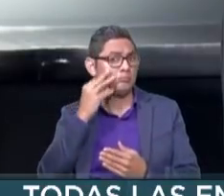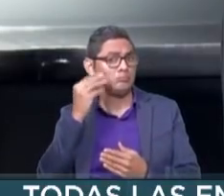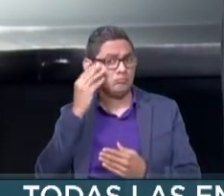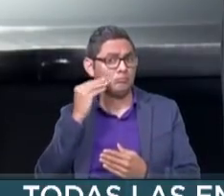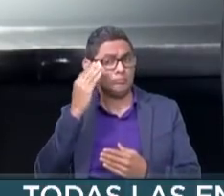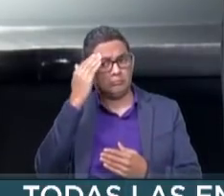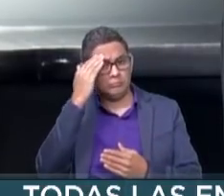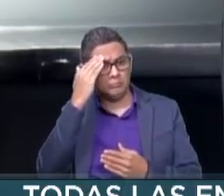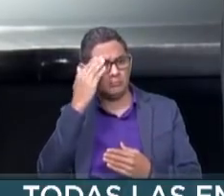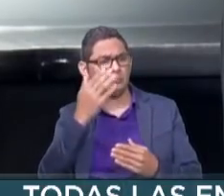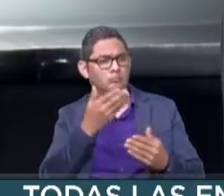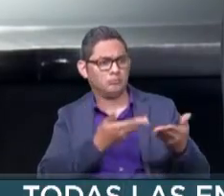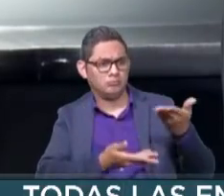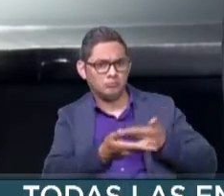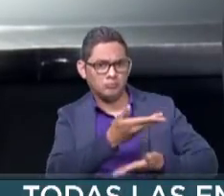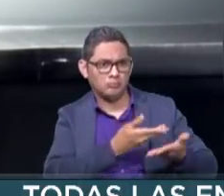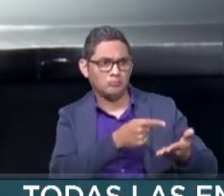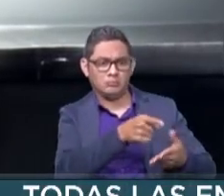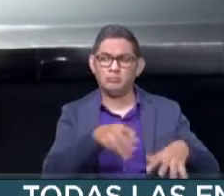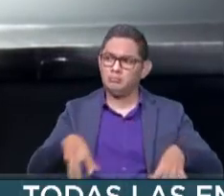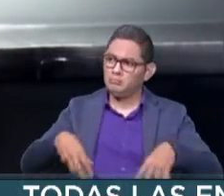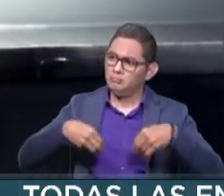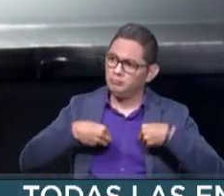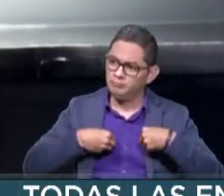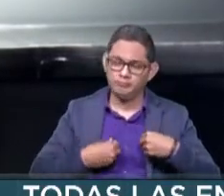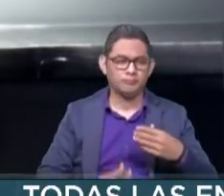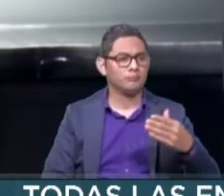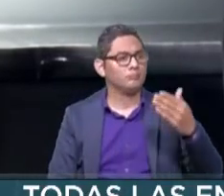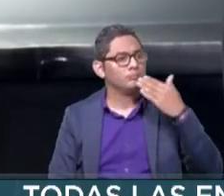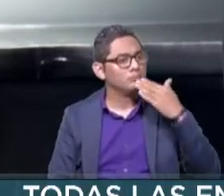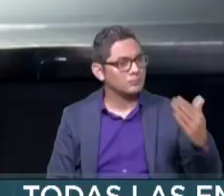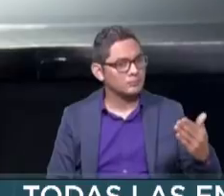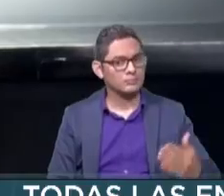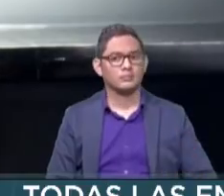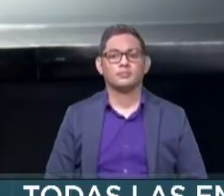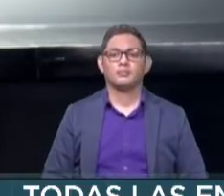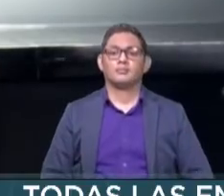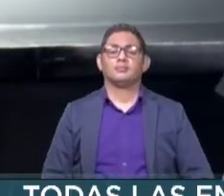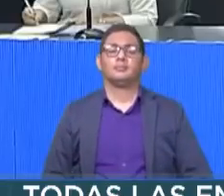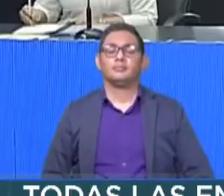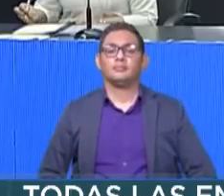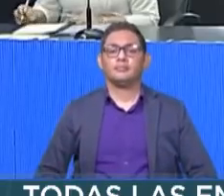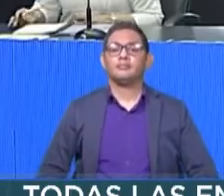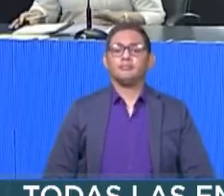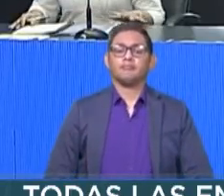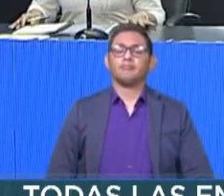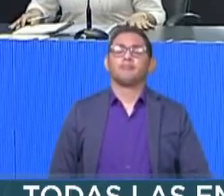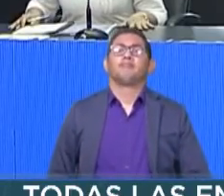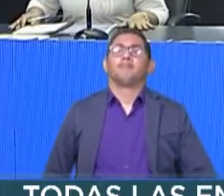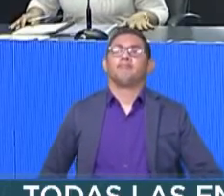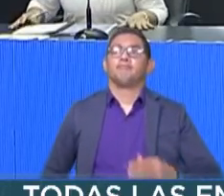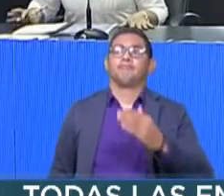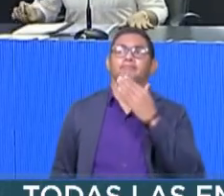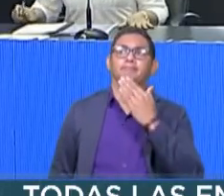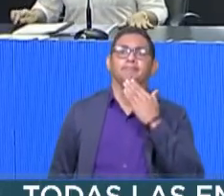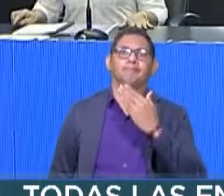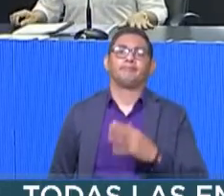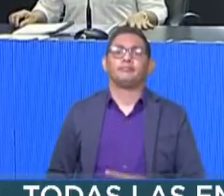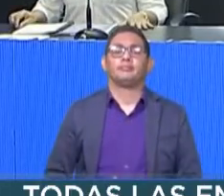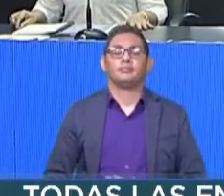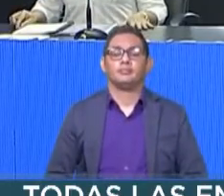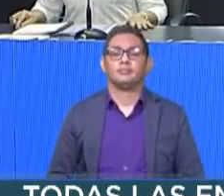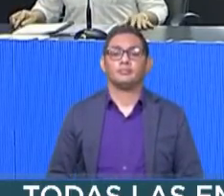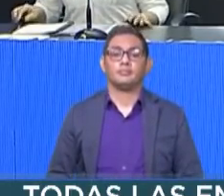el trabajo en conjunto con el Ministerio de Salud. Muchas gracias, señor ministro. Muchas gracias a usted, doctor.